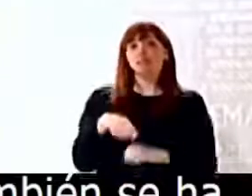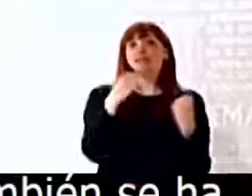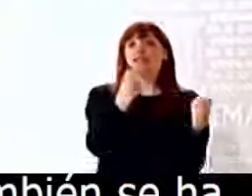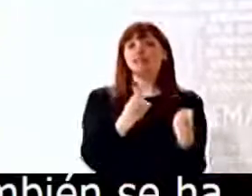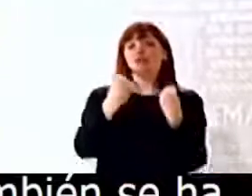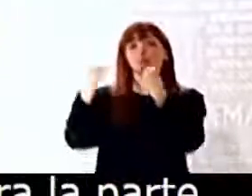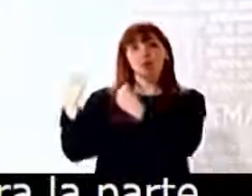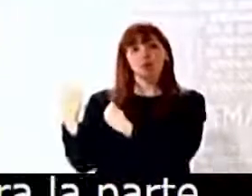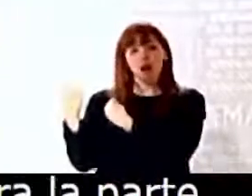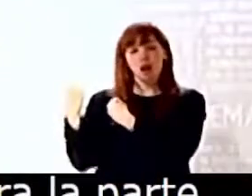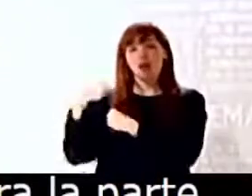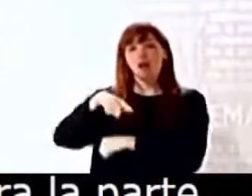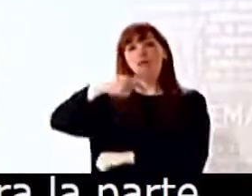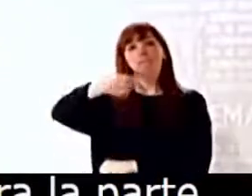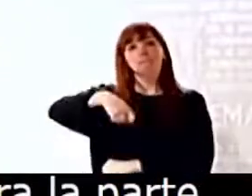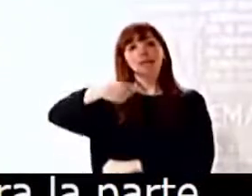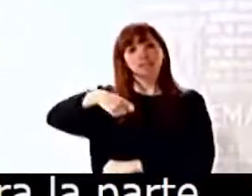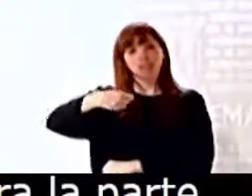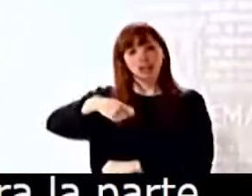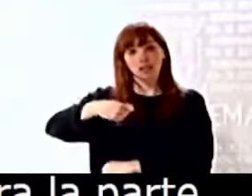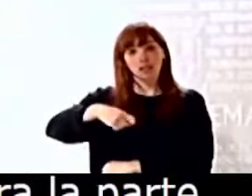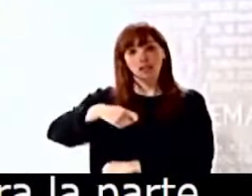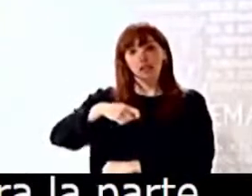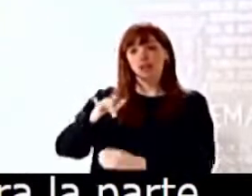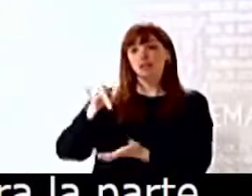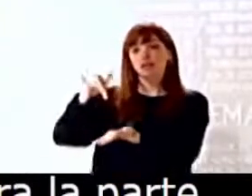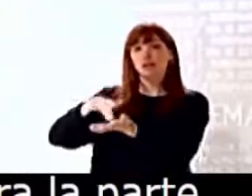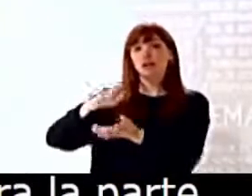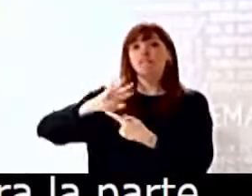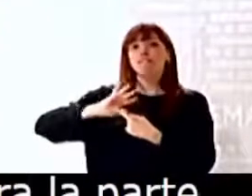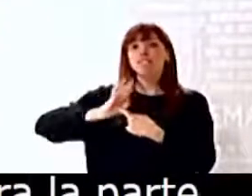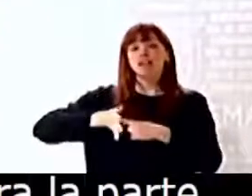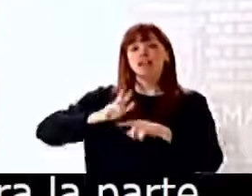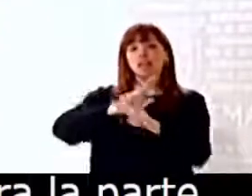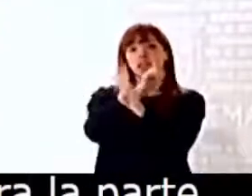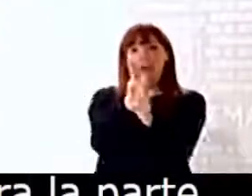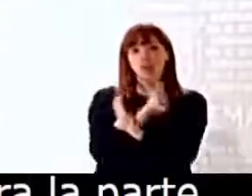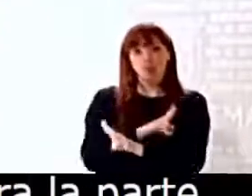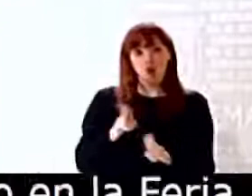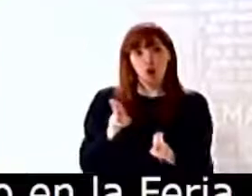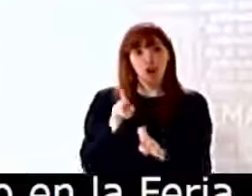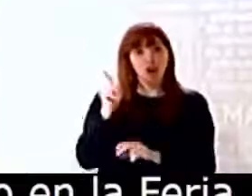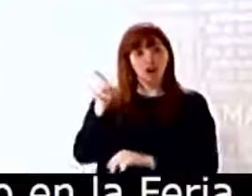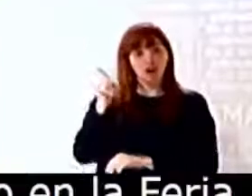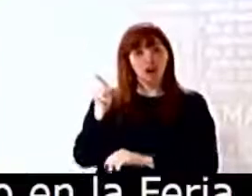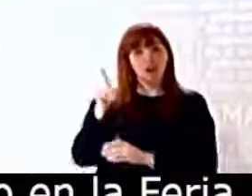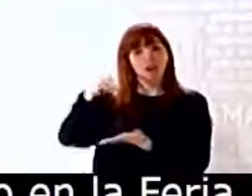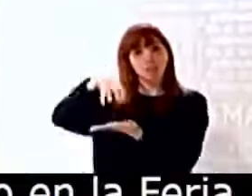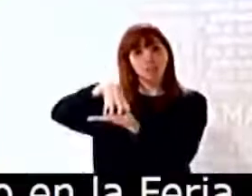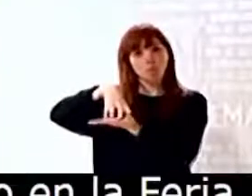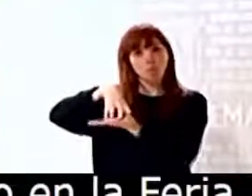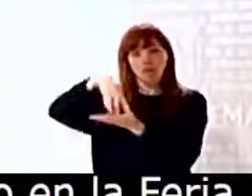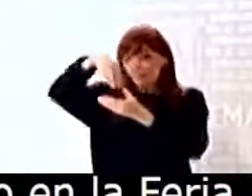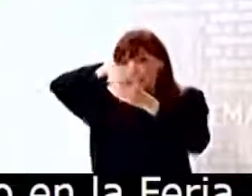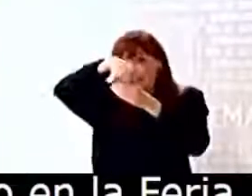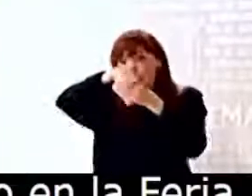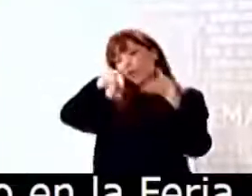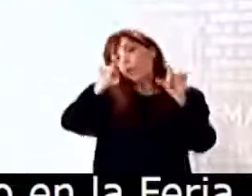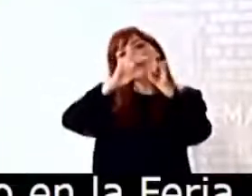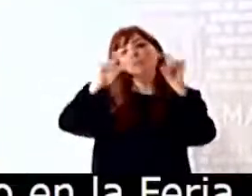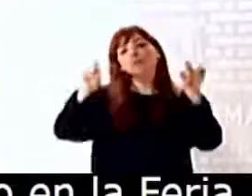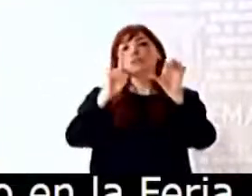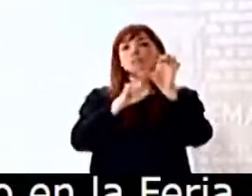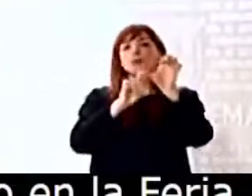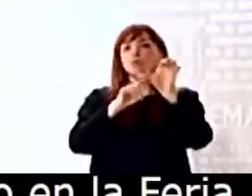institucional, donde el presidente ha estado en la Feria Internacional Gulf Food, donde hay empresas extremeñas